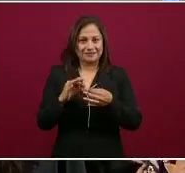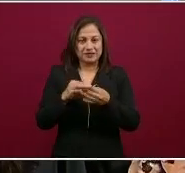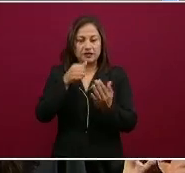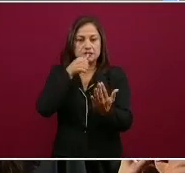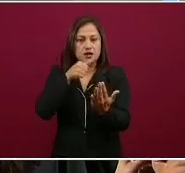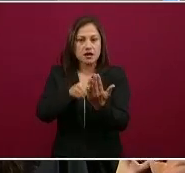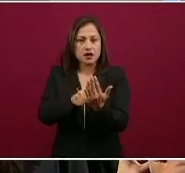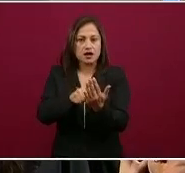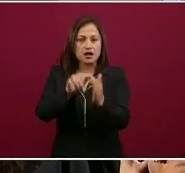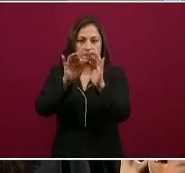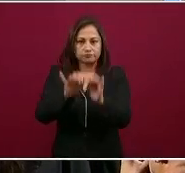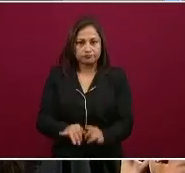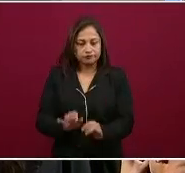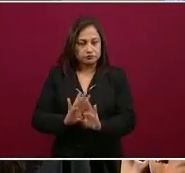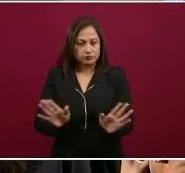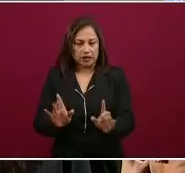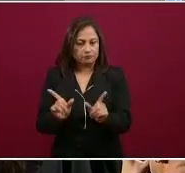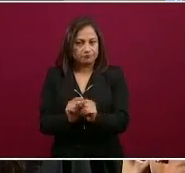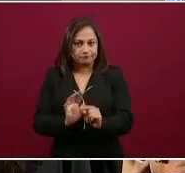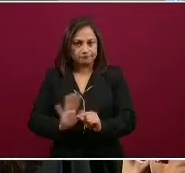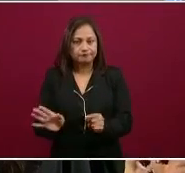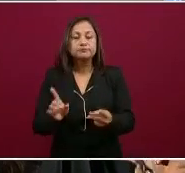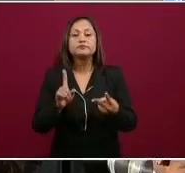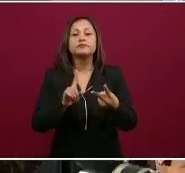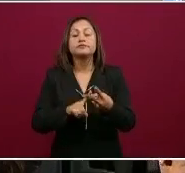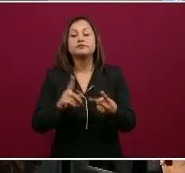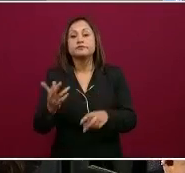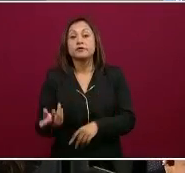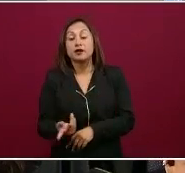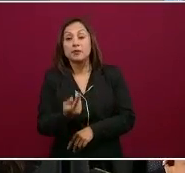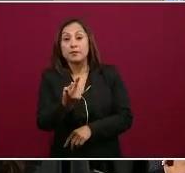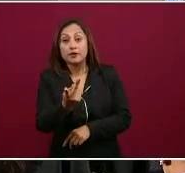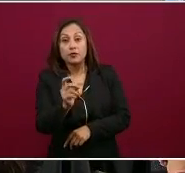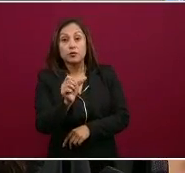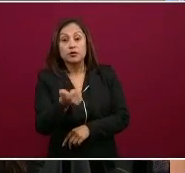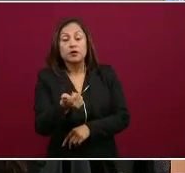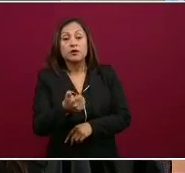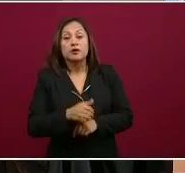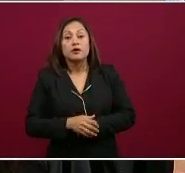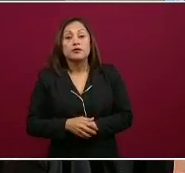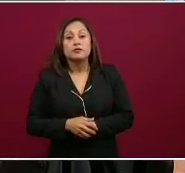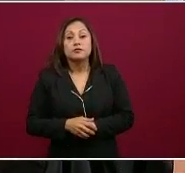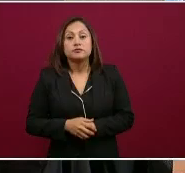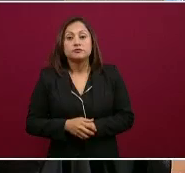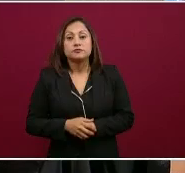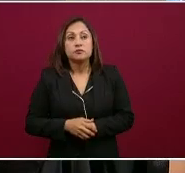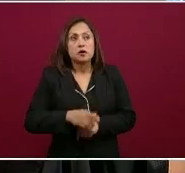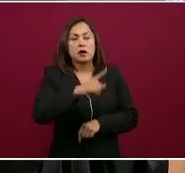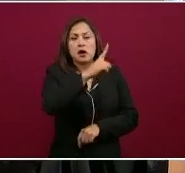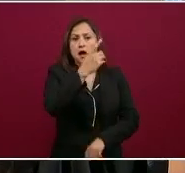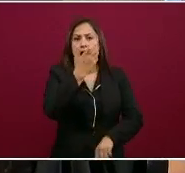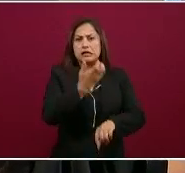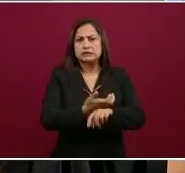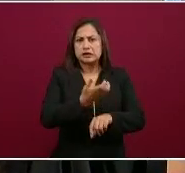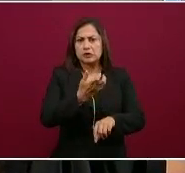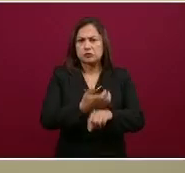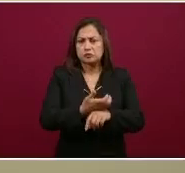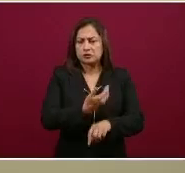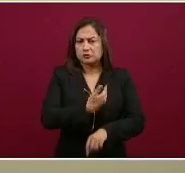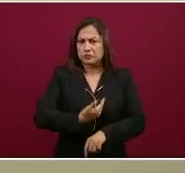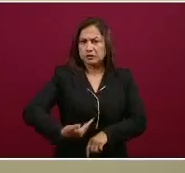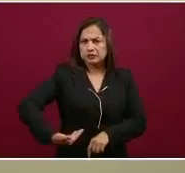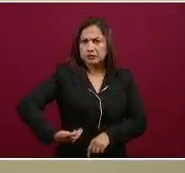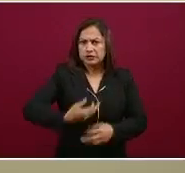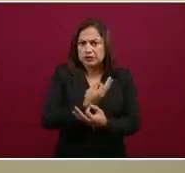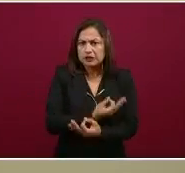carta. Y la segunda pregunta es, después del anuncio de la Casa Blanca y del presidente Donald Trump, ¿usted ha